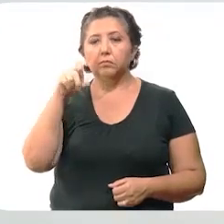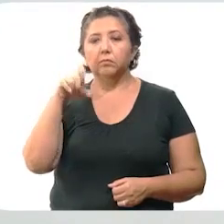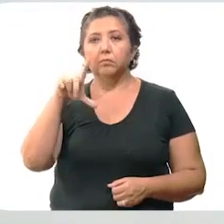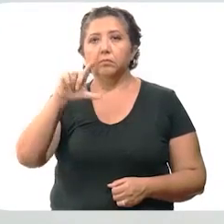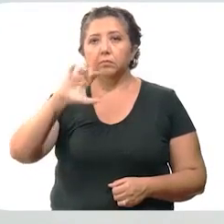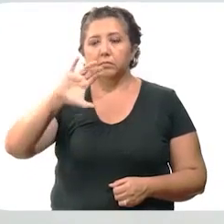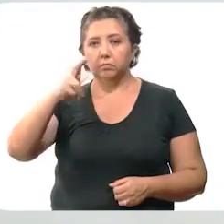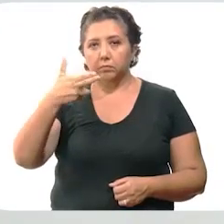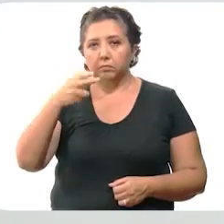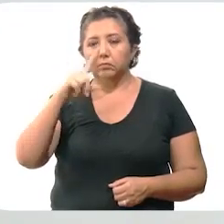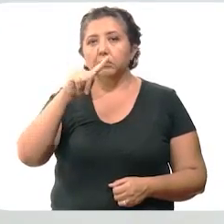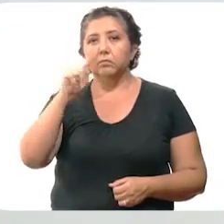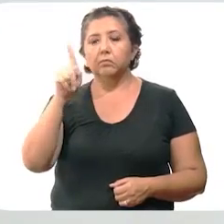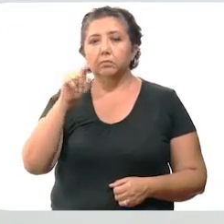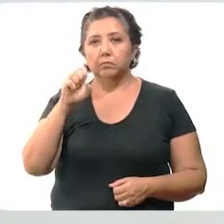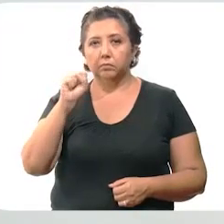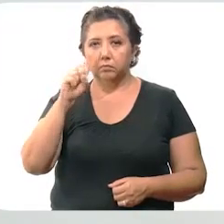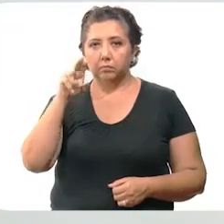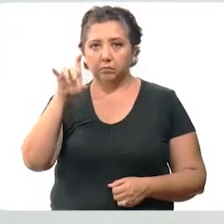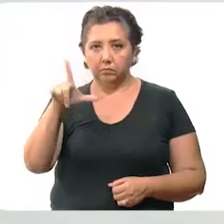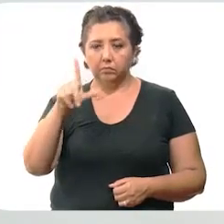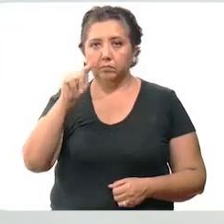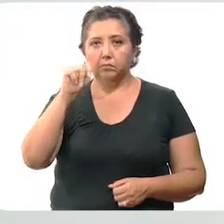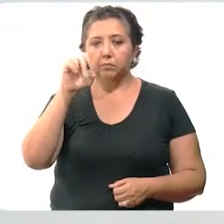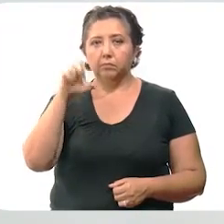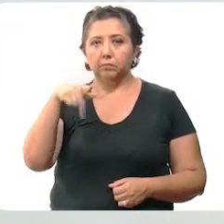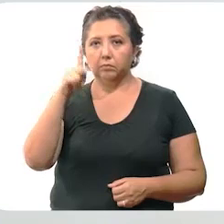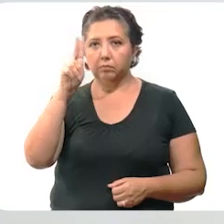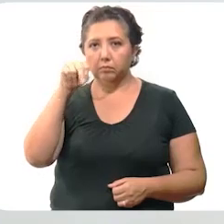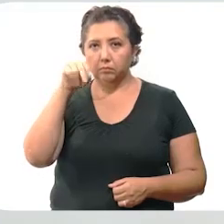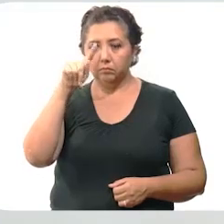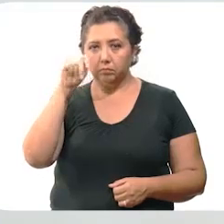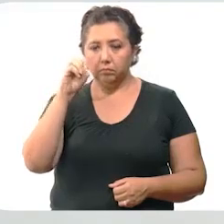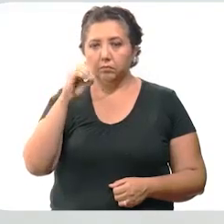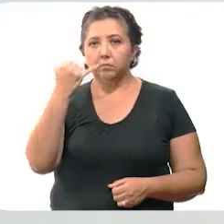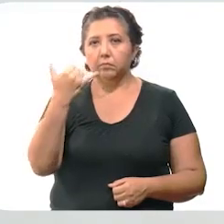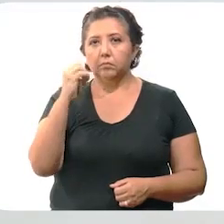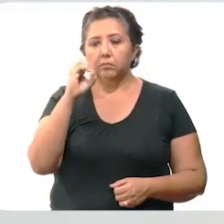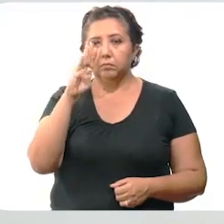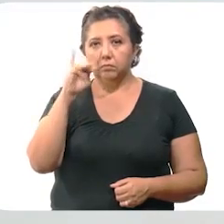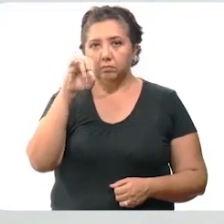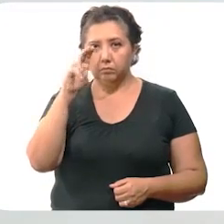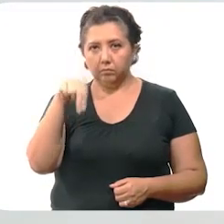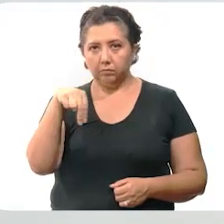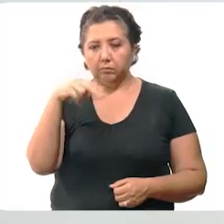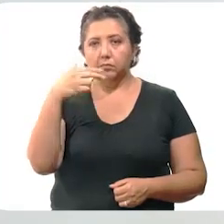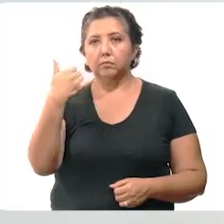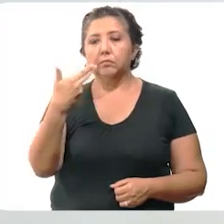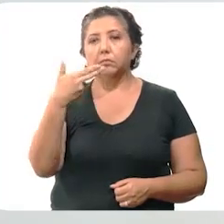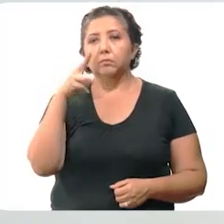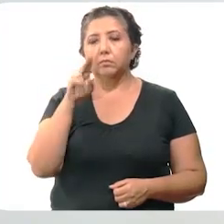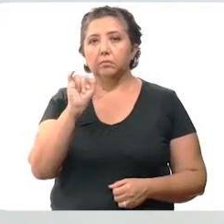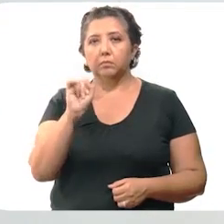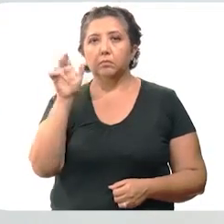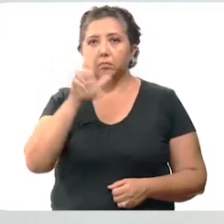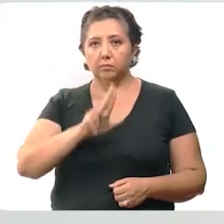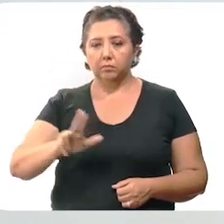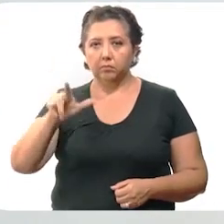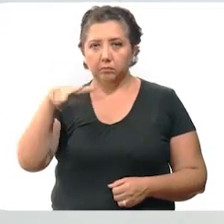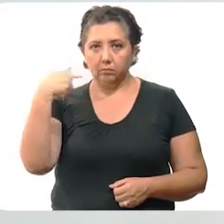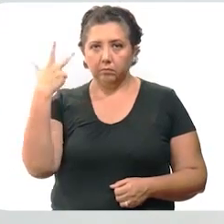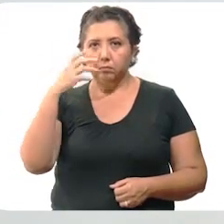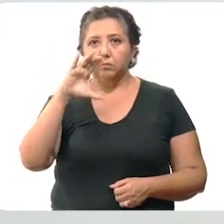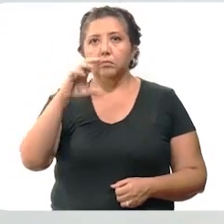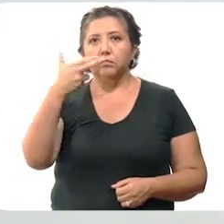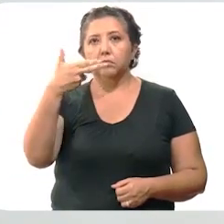Pueblo, Sanacat, Tzutzal, Silán de Bravo, Tecantó, Tecal de Venegas, Yobaín y Jují. El martes 13 en los municipios